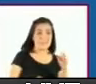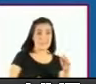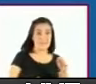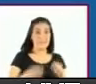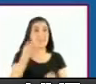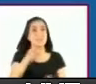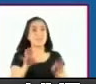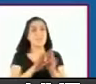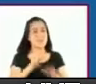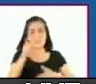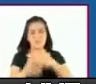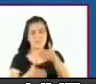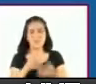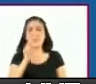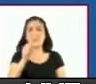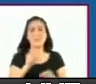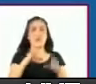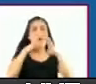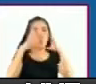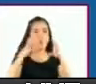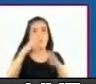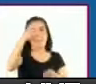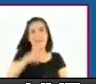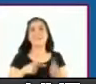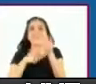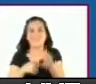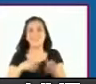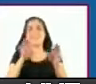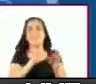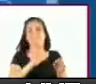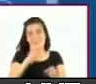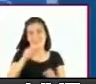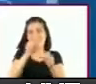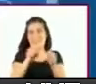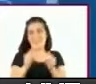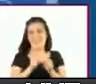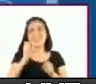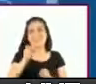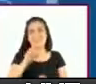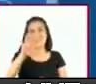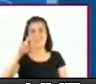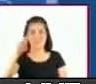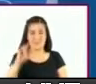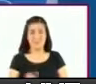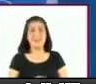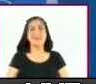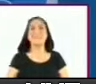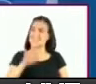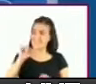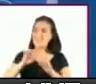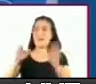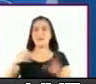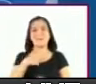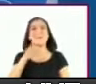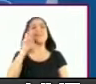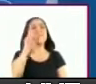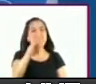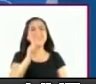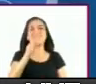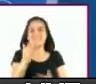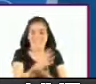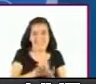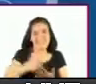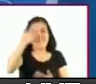continuase elaborando la tira de globos para adornar el salón de Claudia. ¡Claro! Tengo muchas ganas de saber qué hicieron